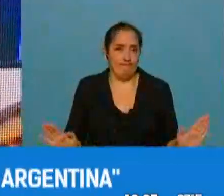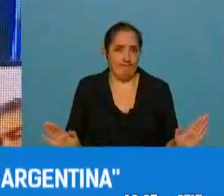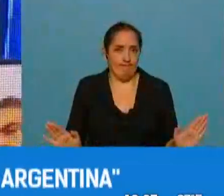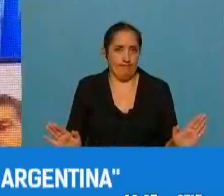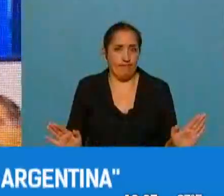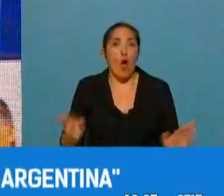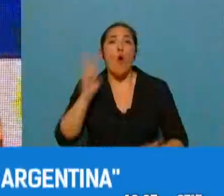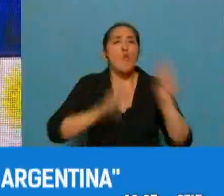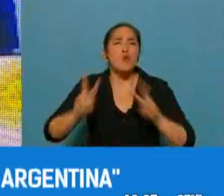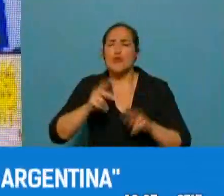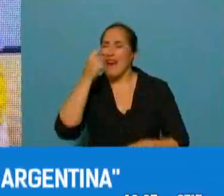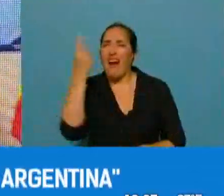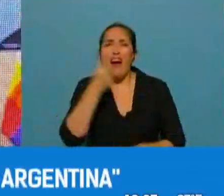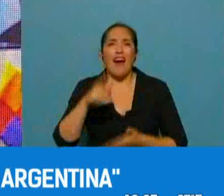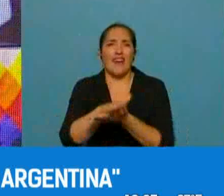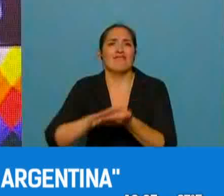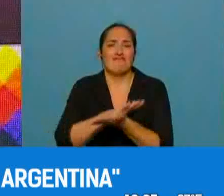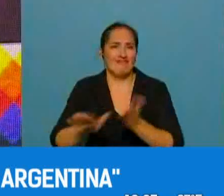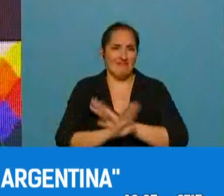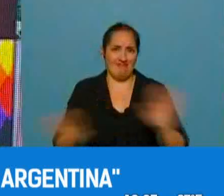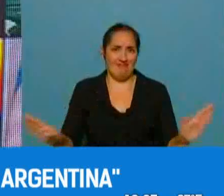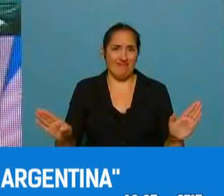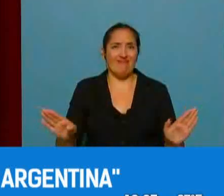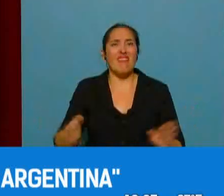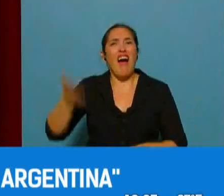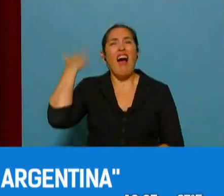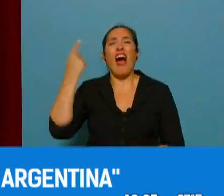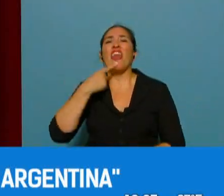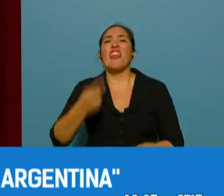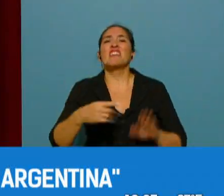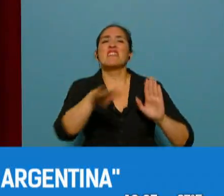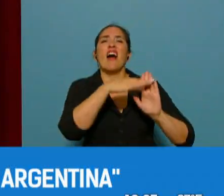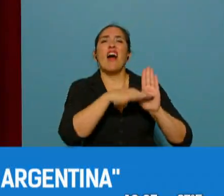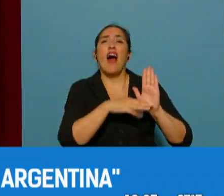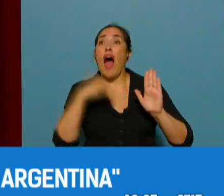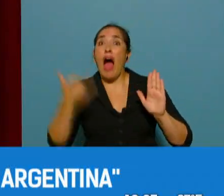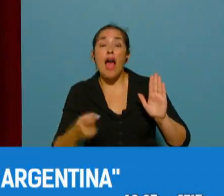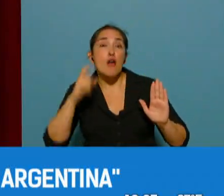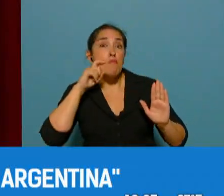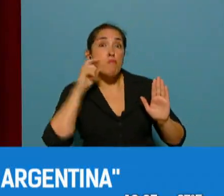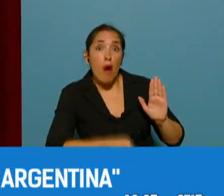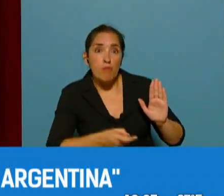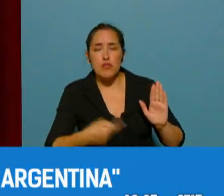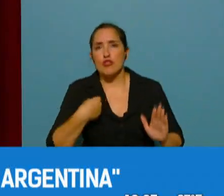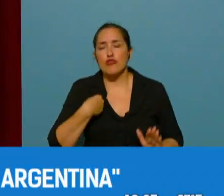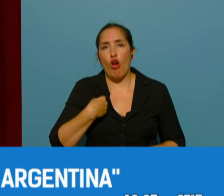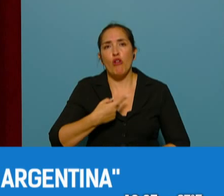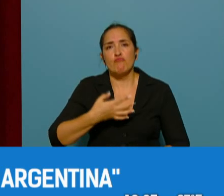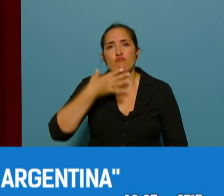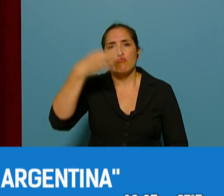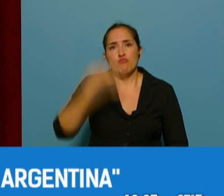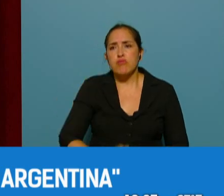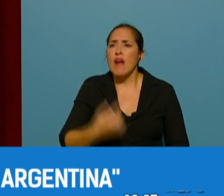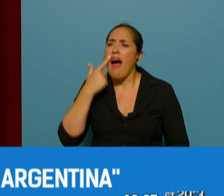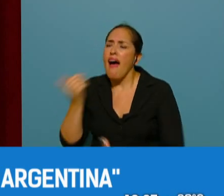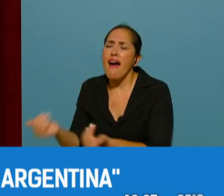y corregirlos de inmediato. Cuando se dijo que aquellas reglas habían sido transgredidas, me he encargado de recabar la